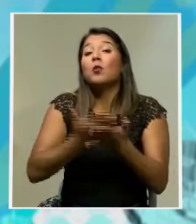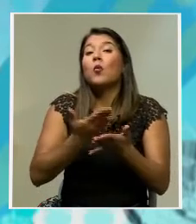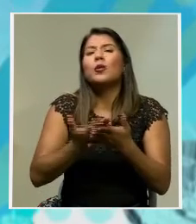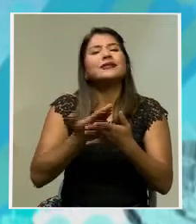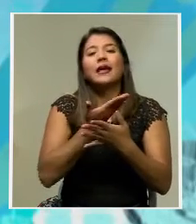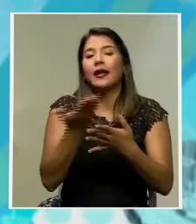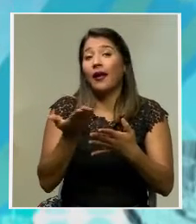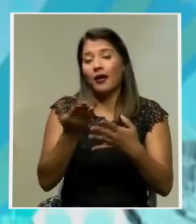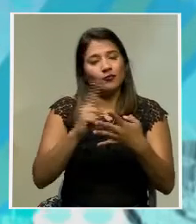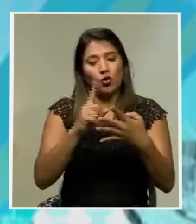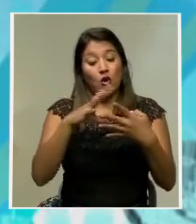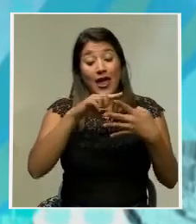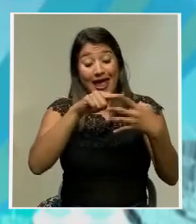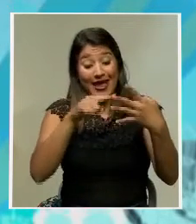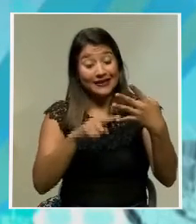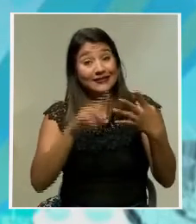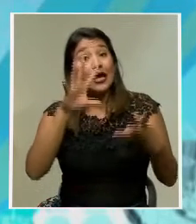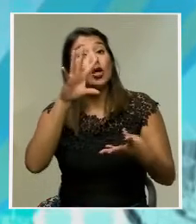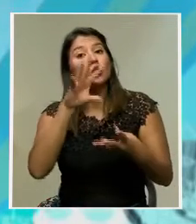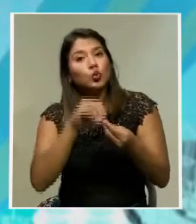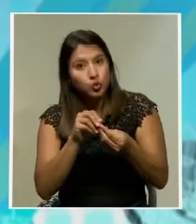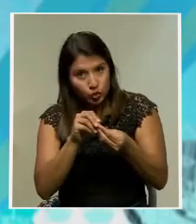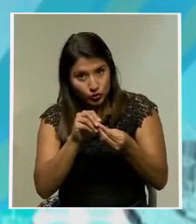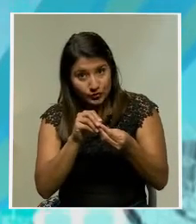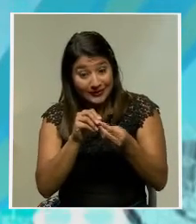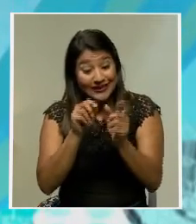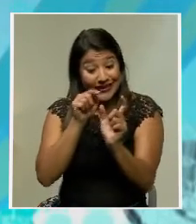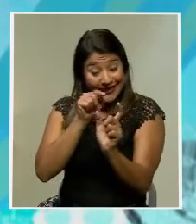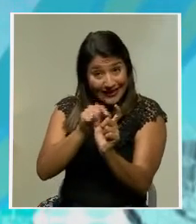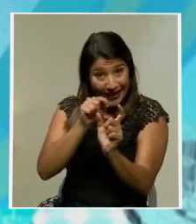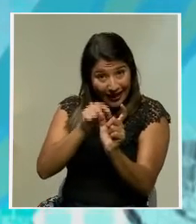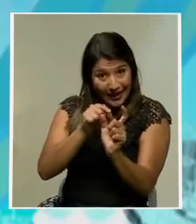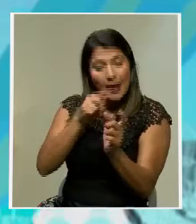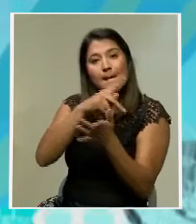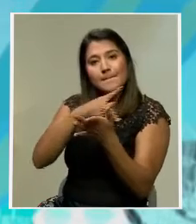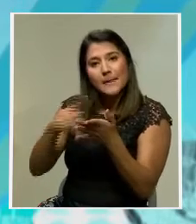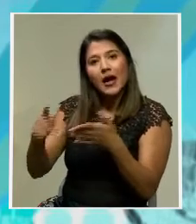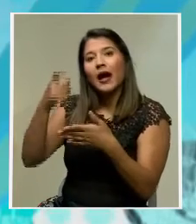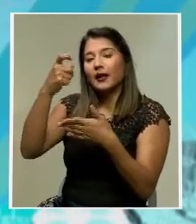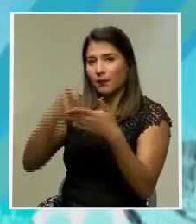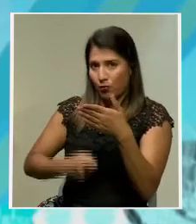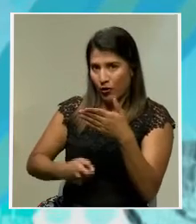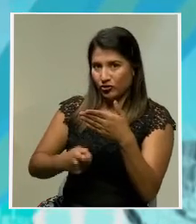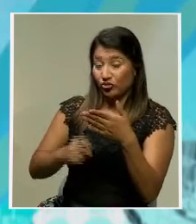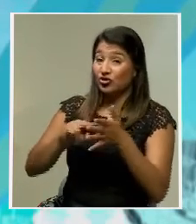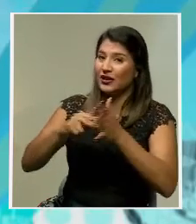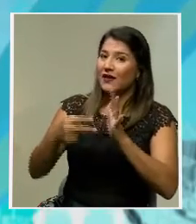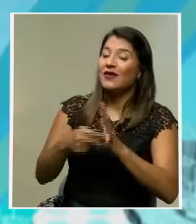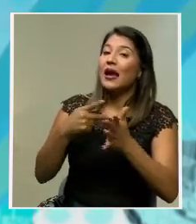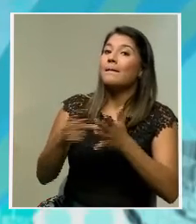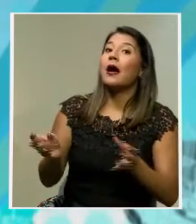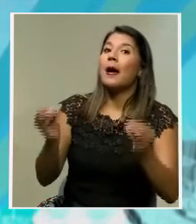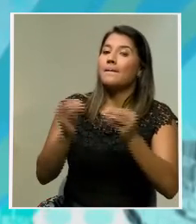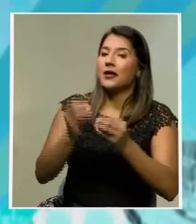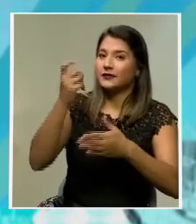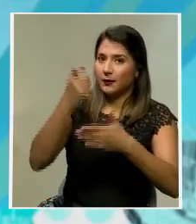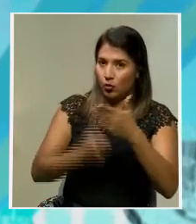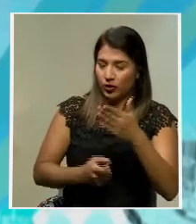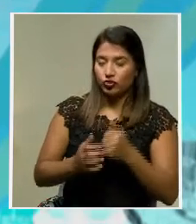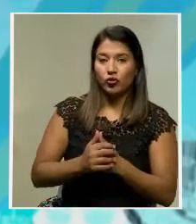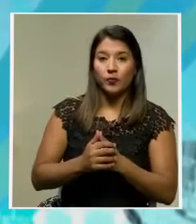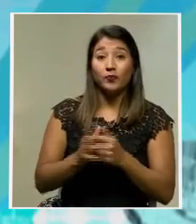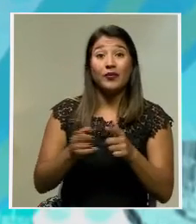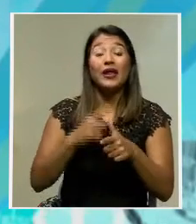eficiencia tributaria. Le va a permitir entonces al Ministerio de Hacienda, a partir de información que se le tiene que suministrar,